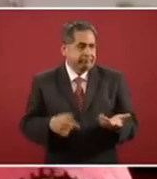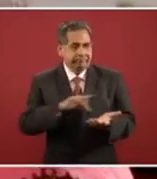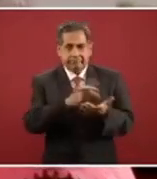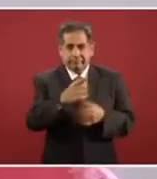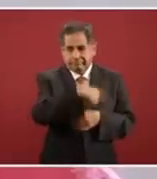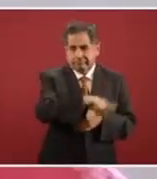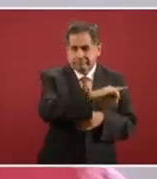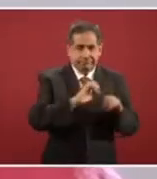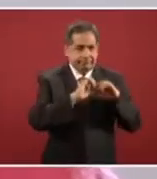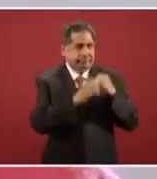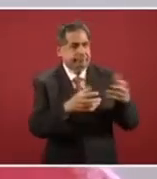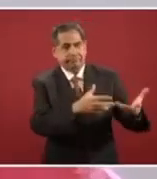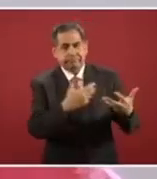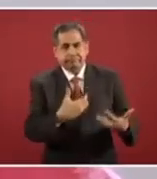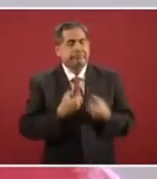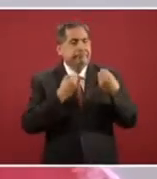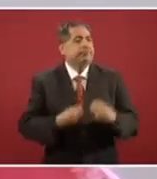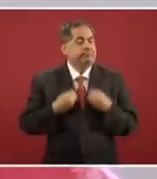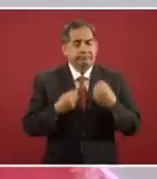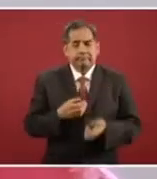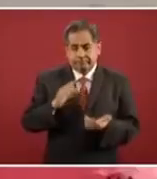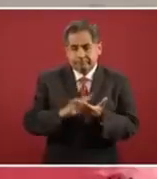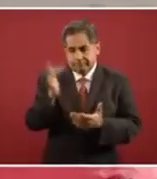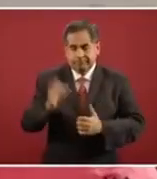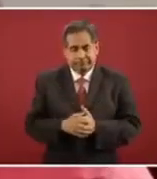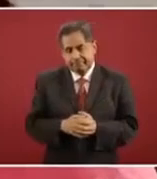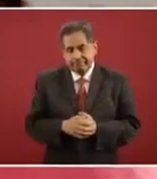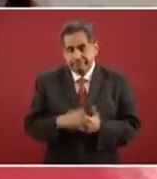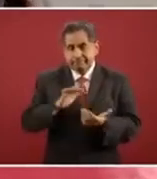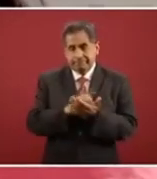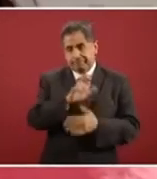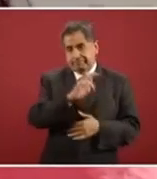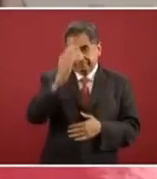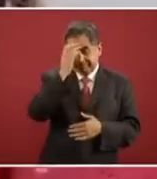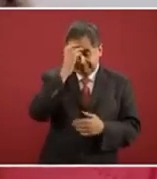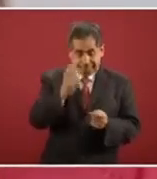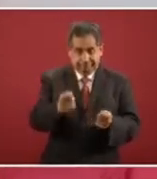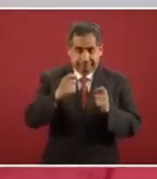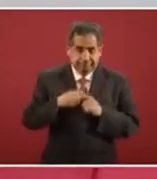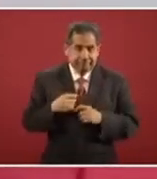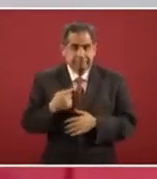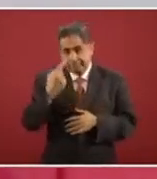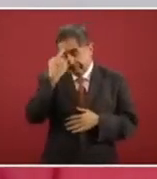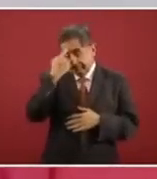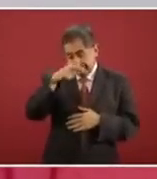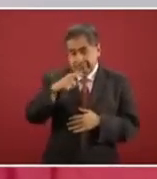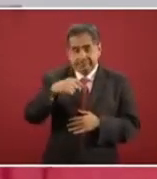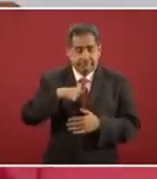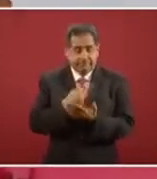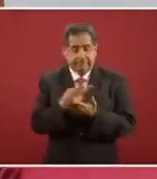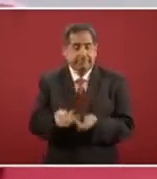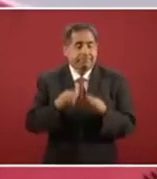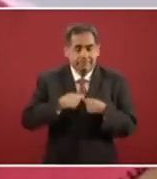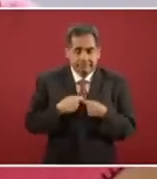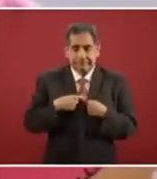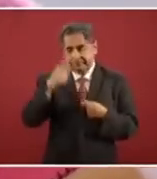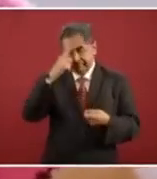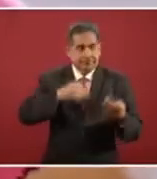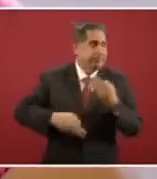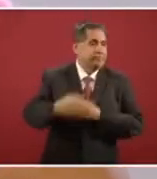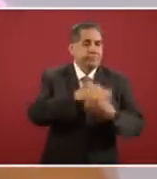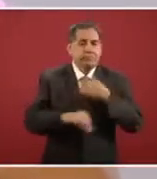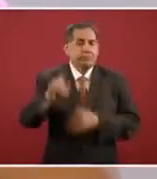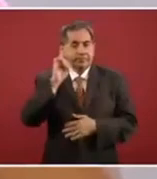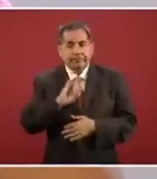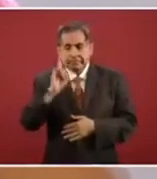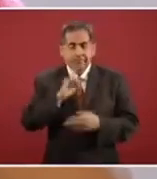yo aquí. Pues muchas gracias que me otorgaron ese reconocimiento. No es para mí ese premio, serían para todas las mujeres